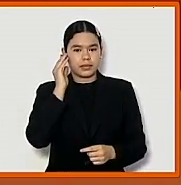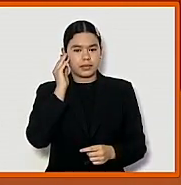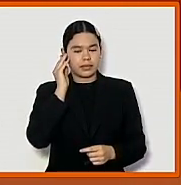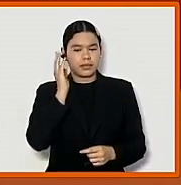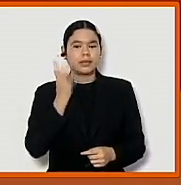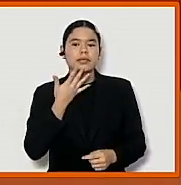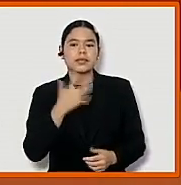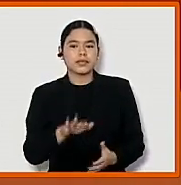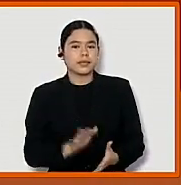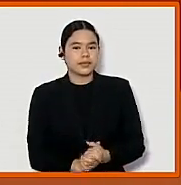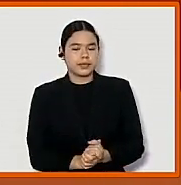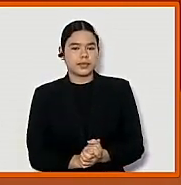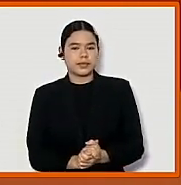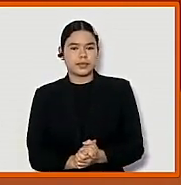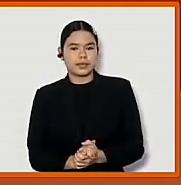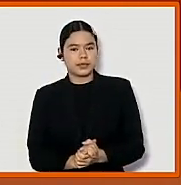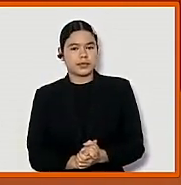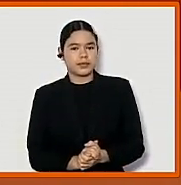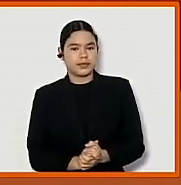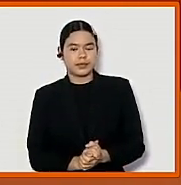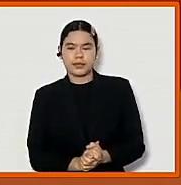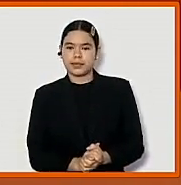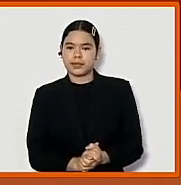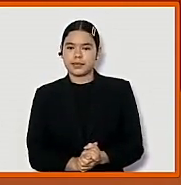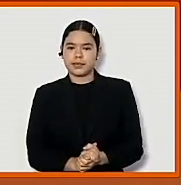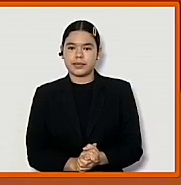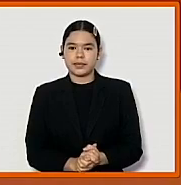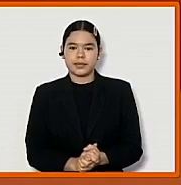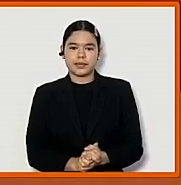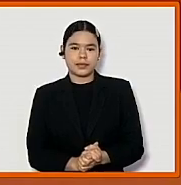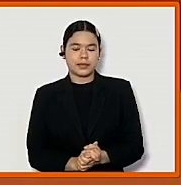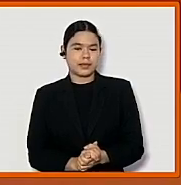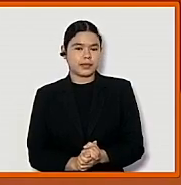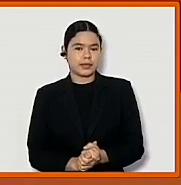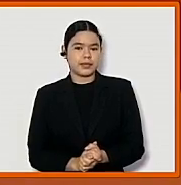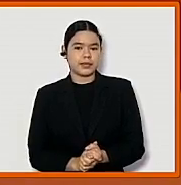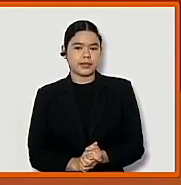¿Suerte? Porque esta es...